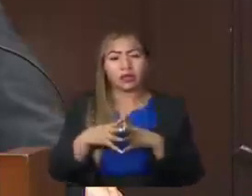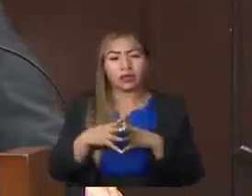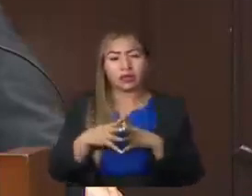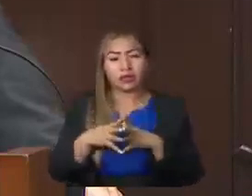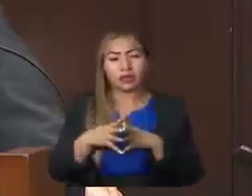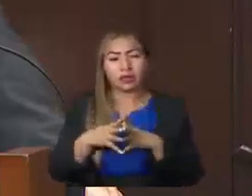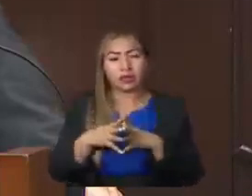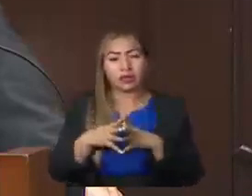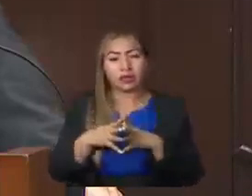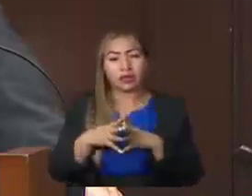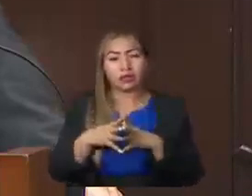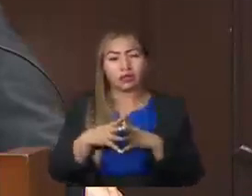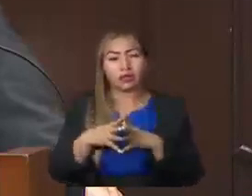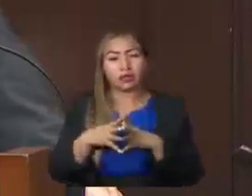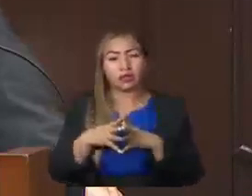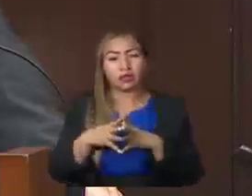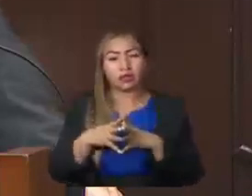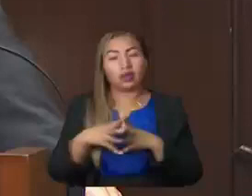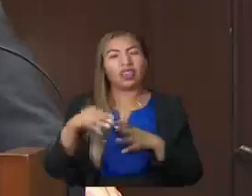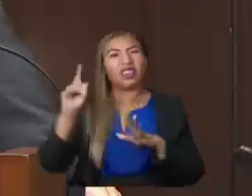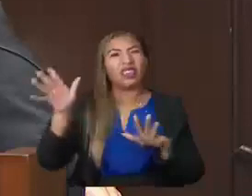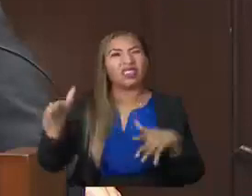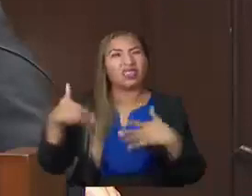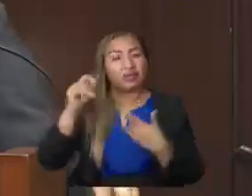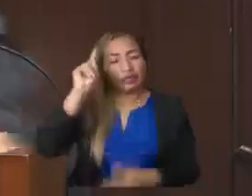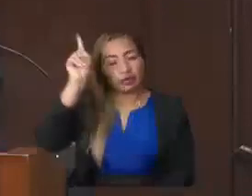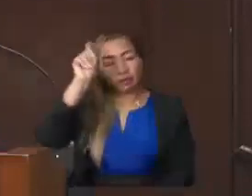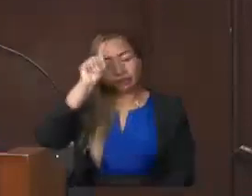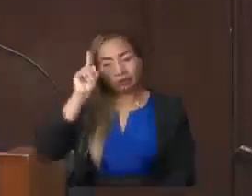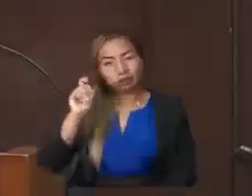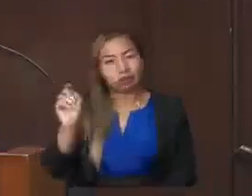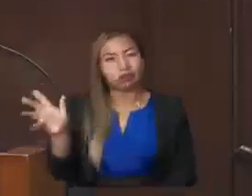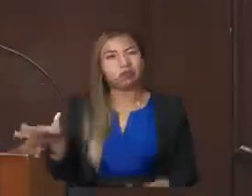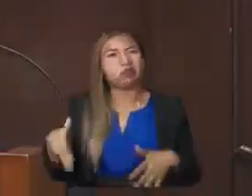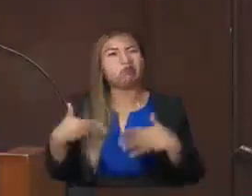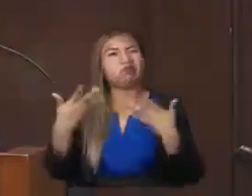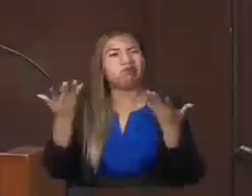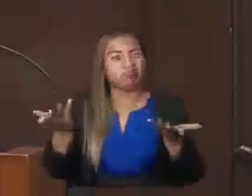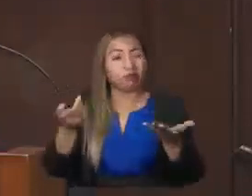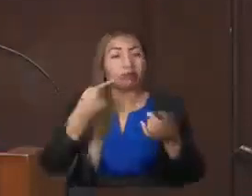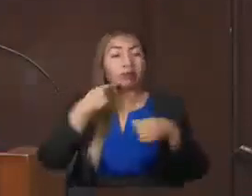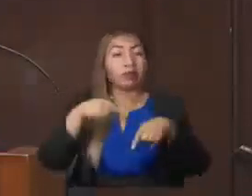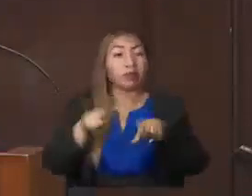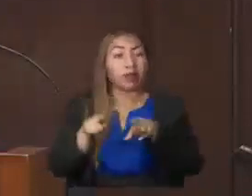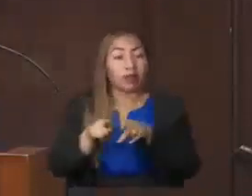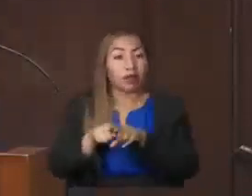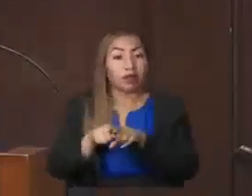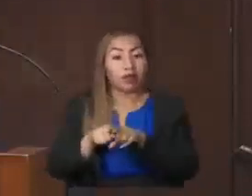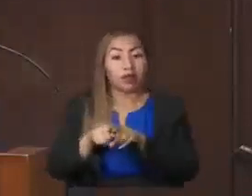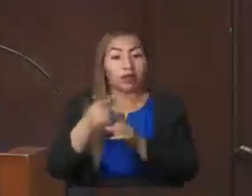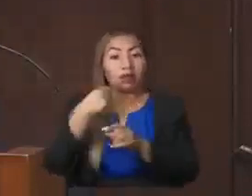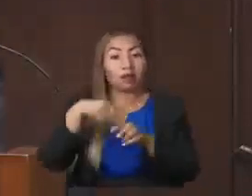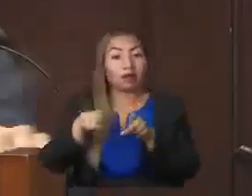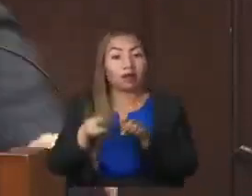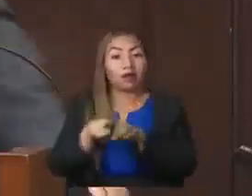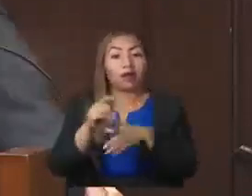Y surge la pregunta, ¿para qué ha servido el crecimiento económico sostenido?